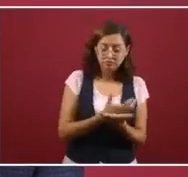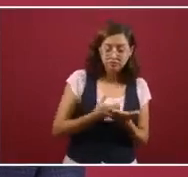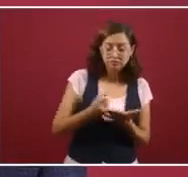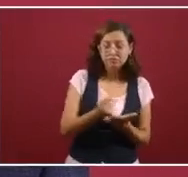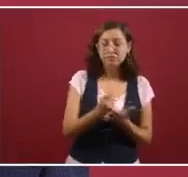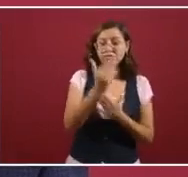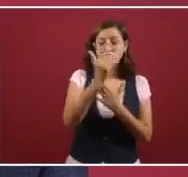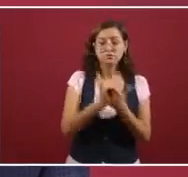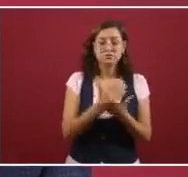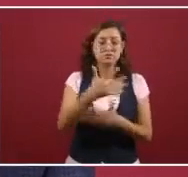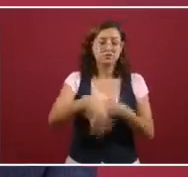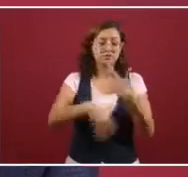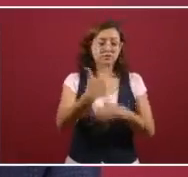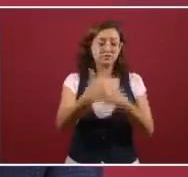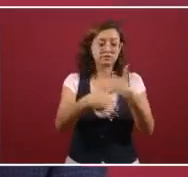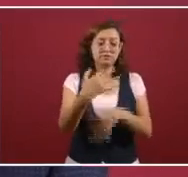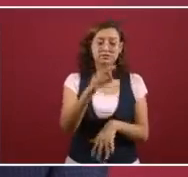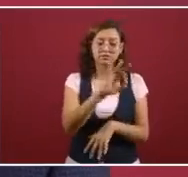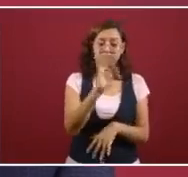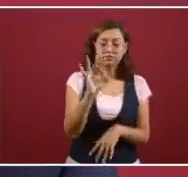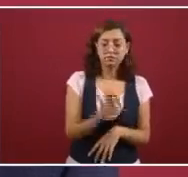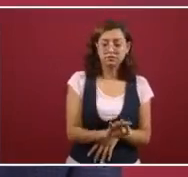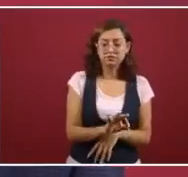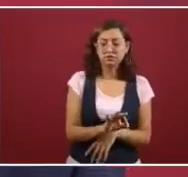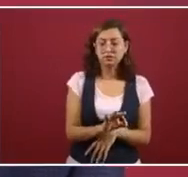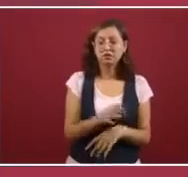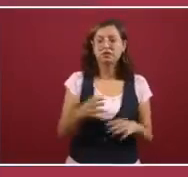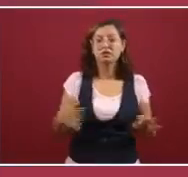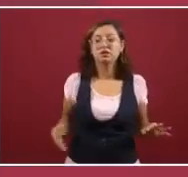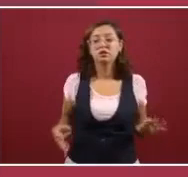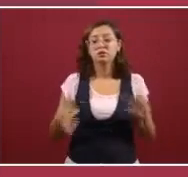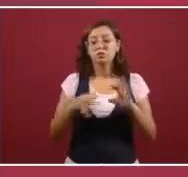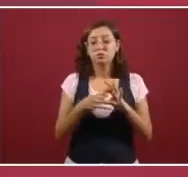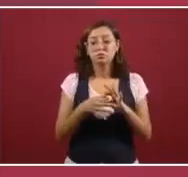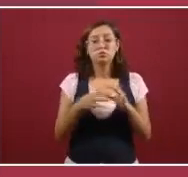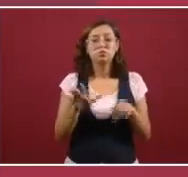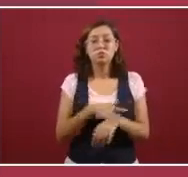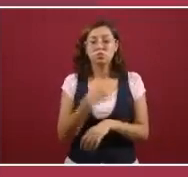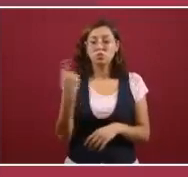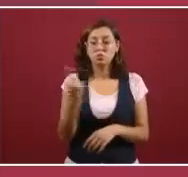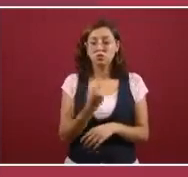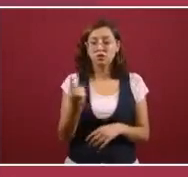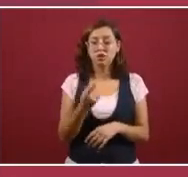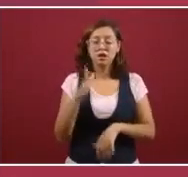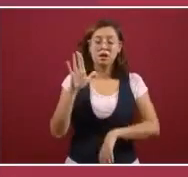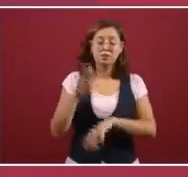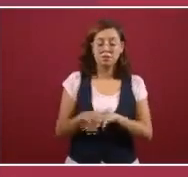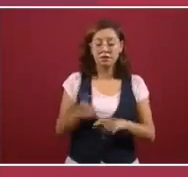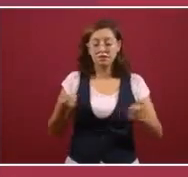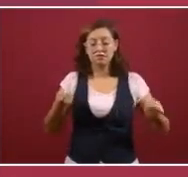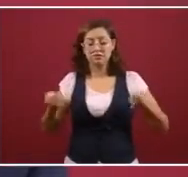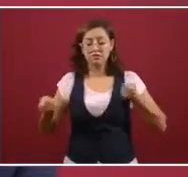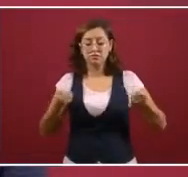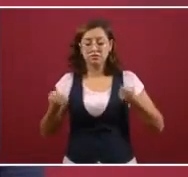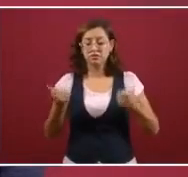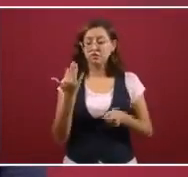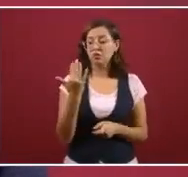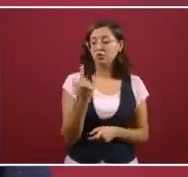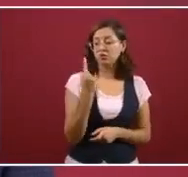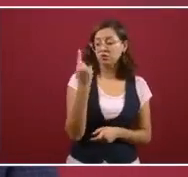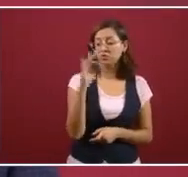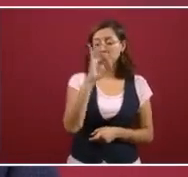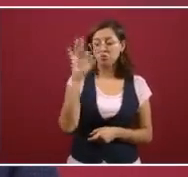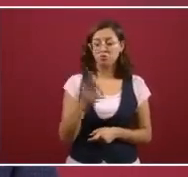en casi 15%. Y esto va de la mano de un incremento en los costos regulatorios del